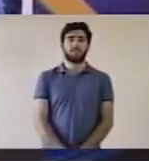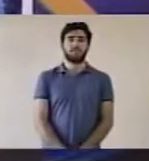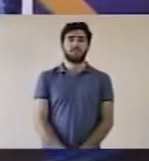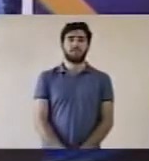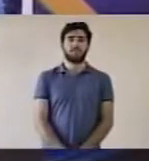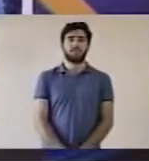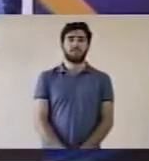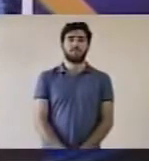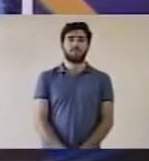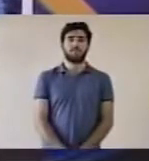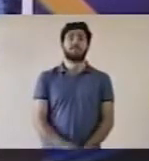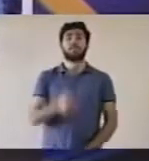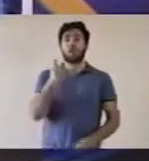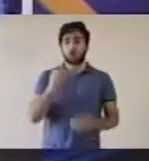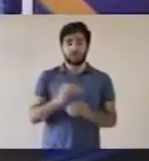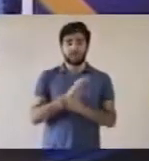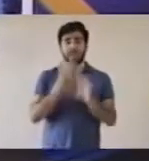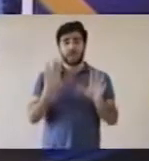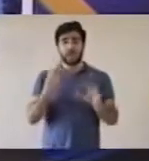Ras-ras.